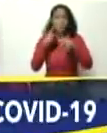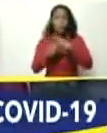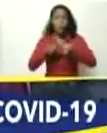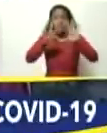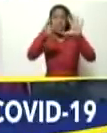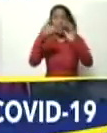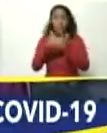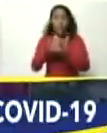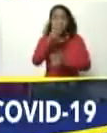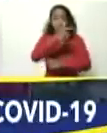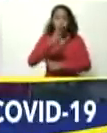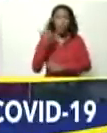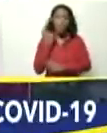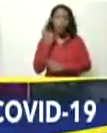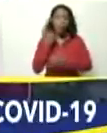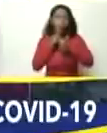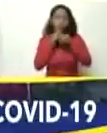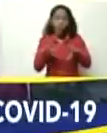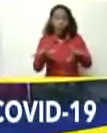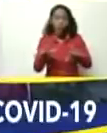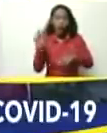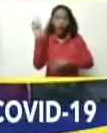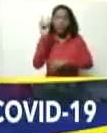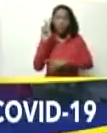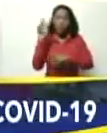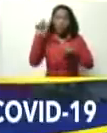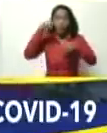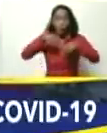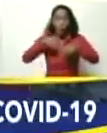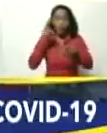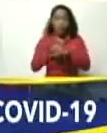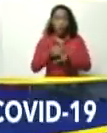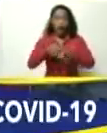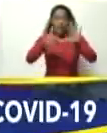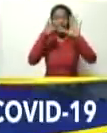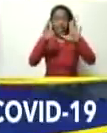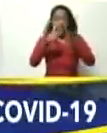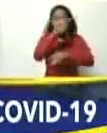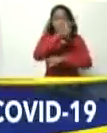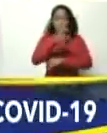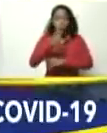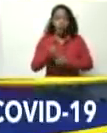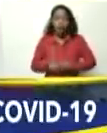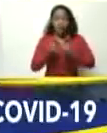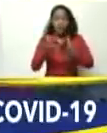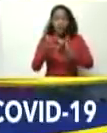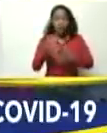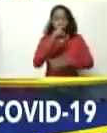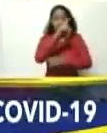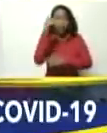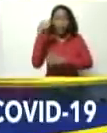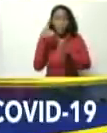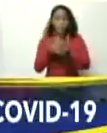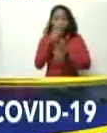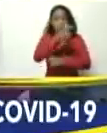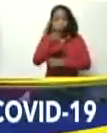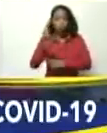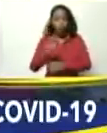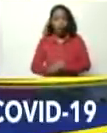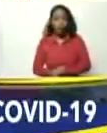habitantes. Y Venezuela llegó hoy a 6 casos por 100.000